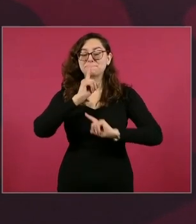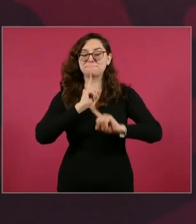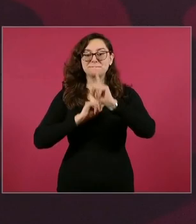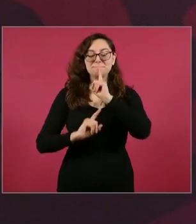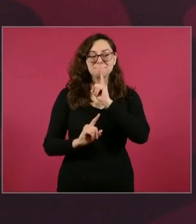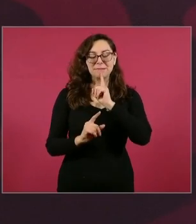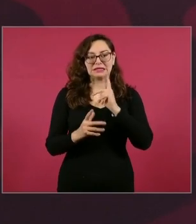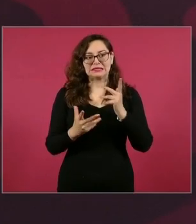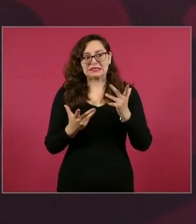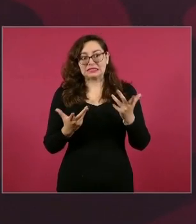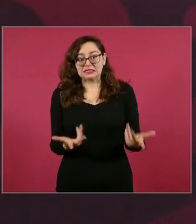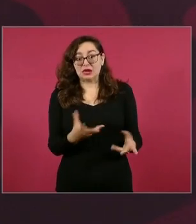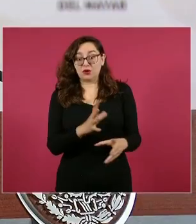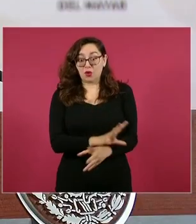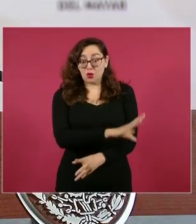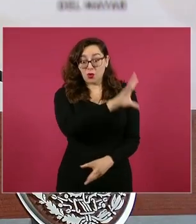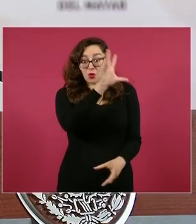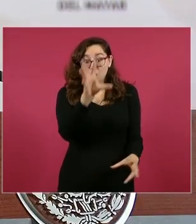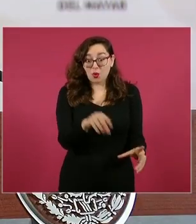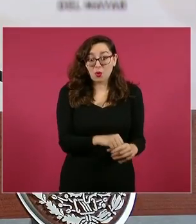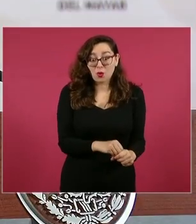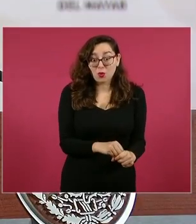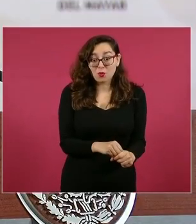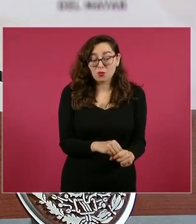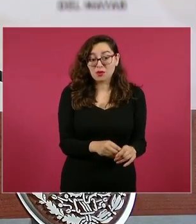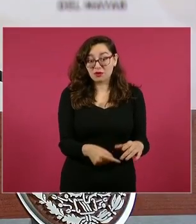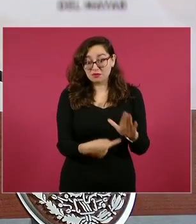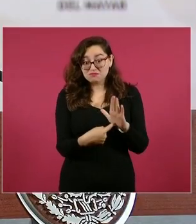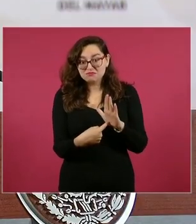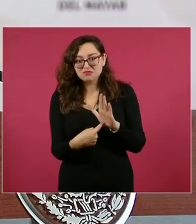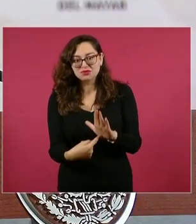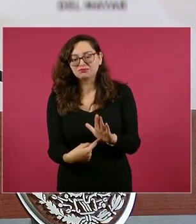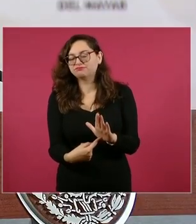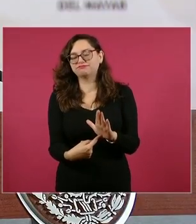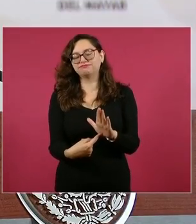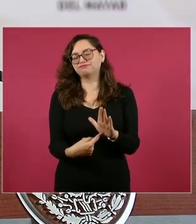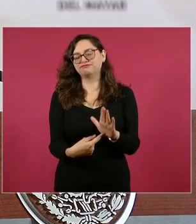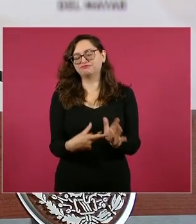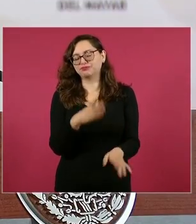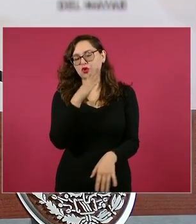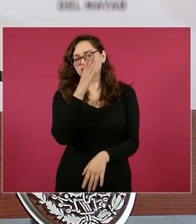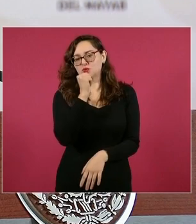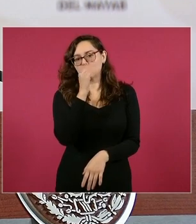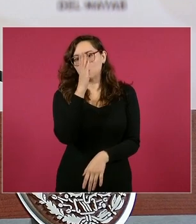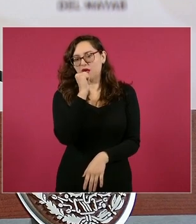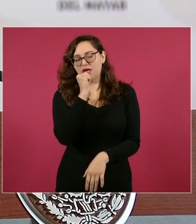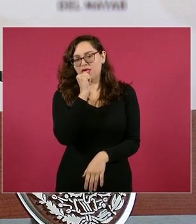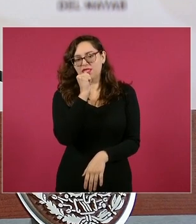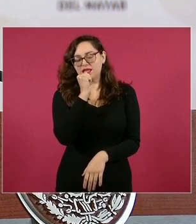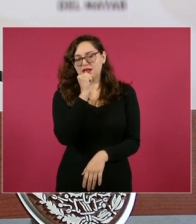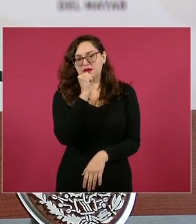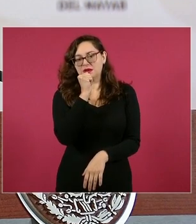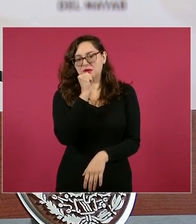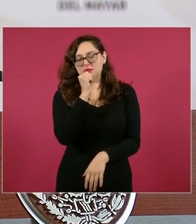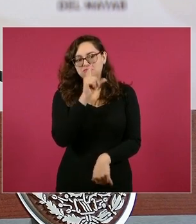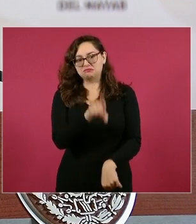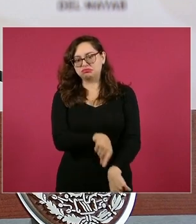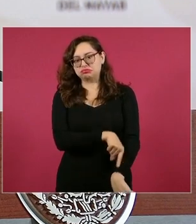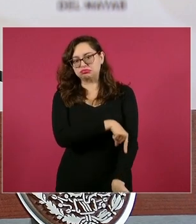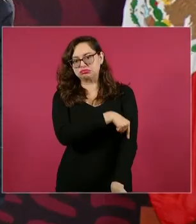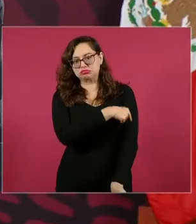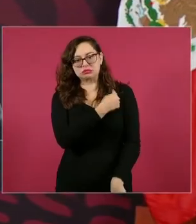modo que solo Vamos a tratar una